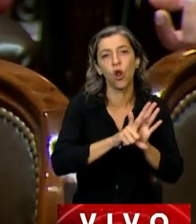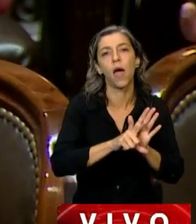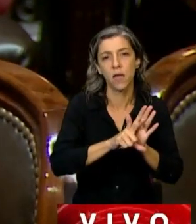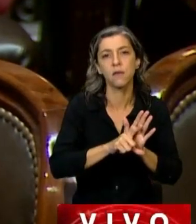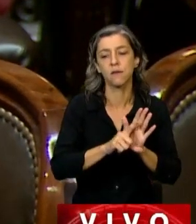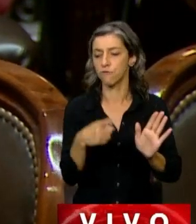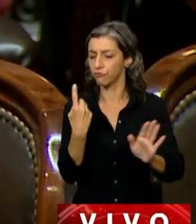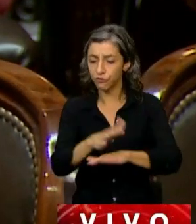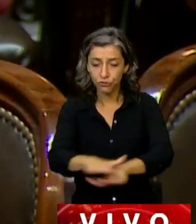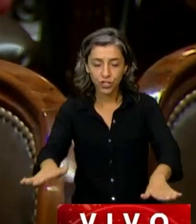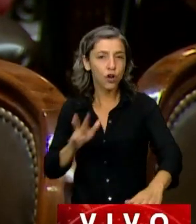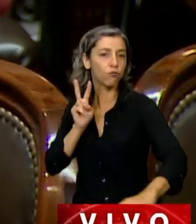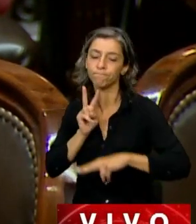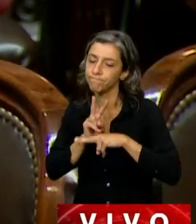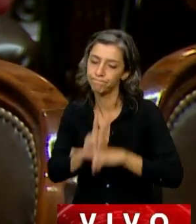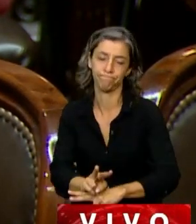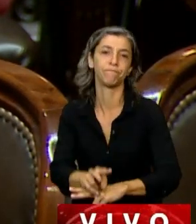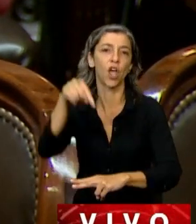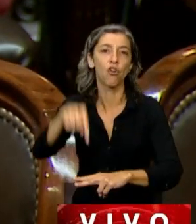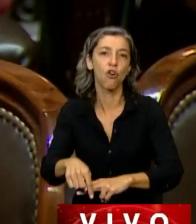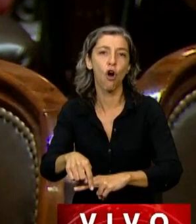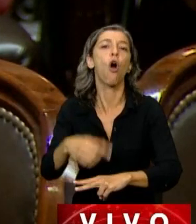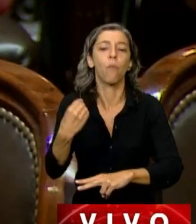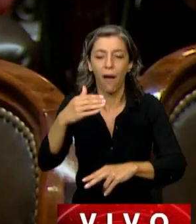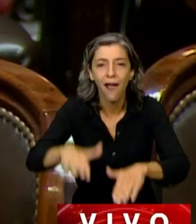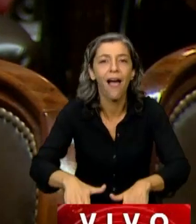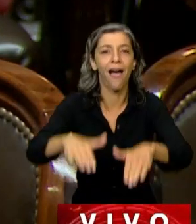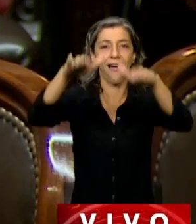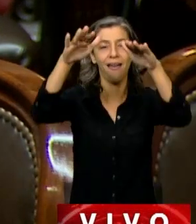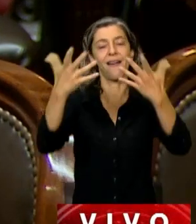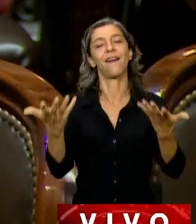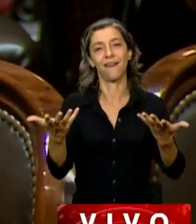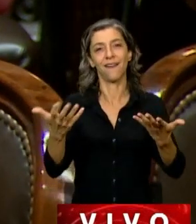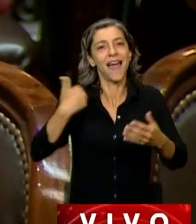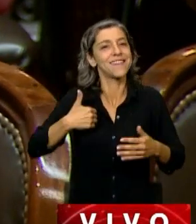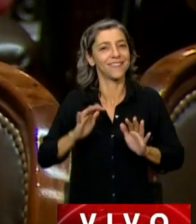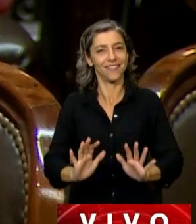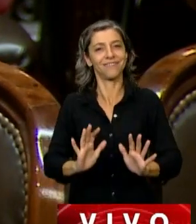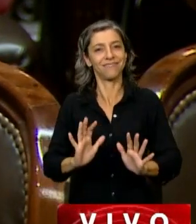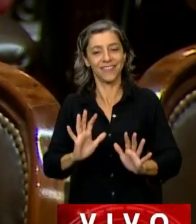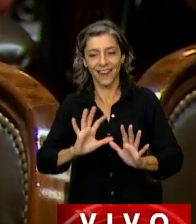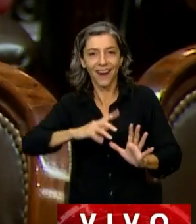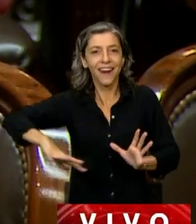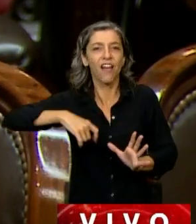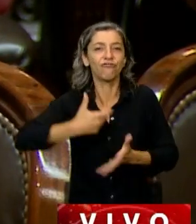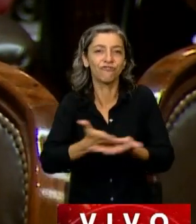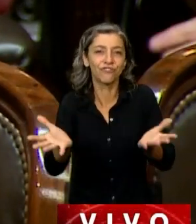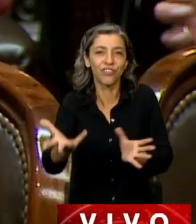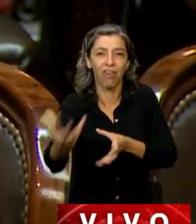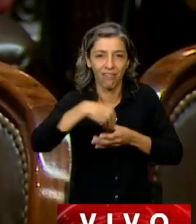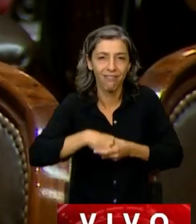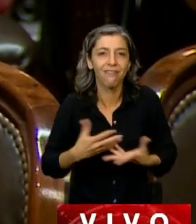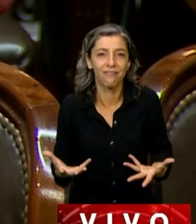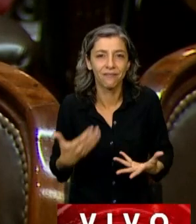son el presente y el futuro de nuestra Argentina. Pedimos que se haga justicia y que